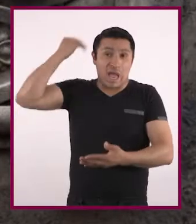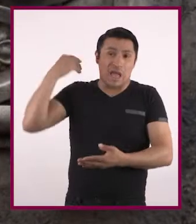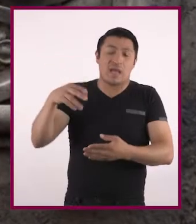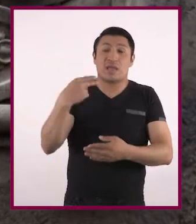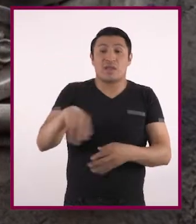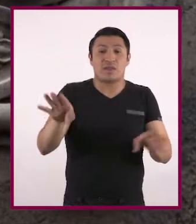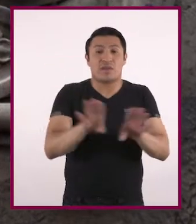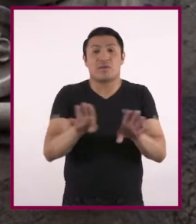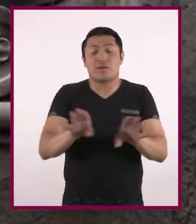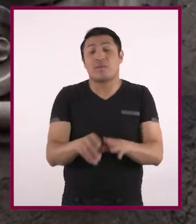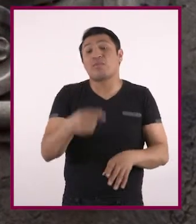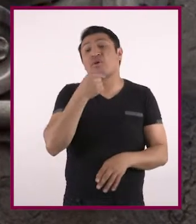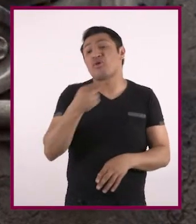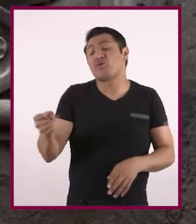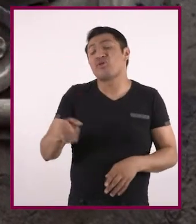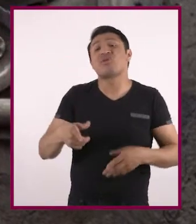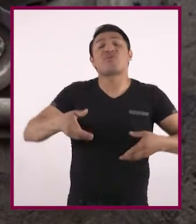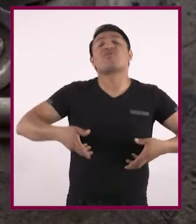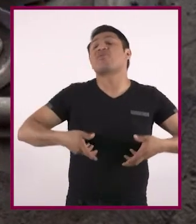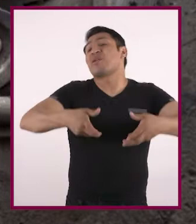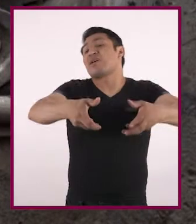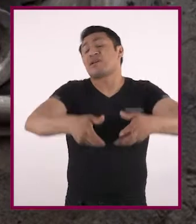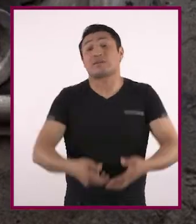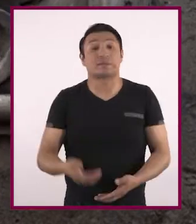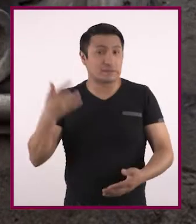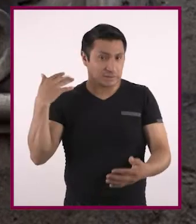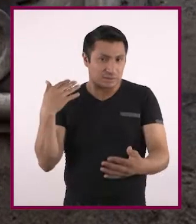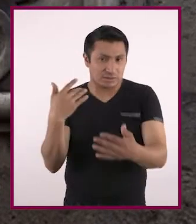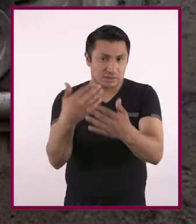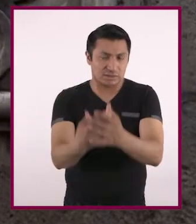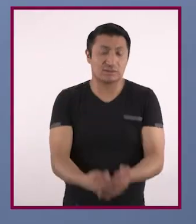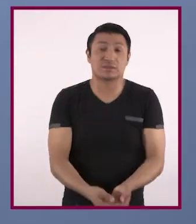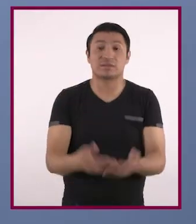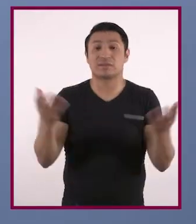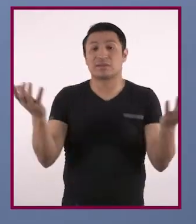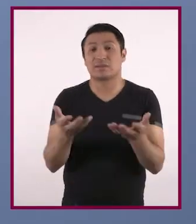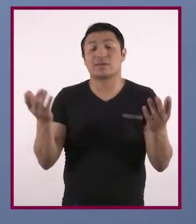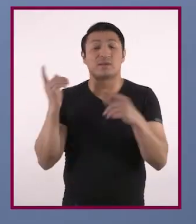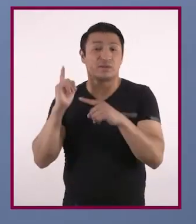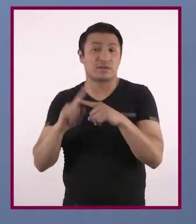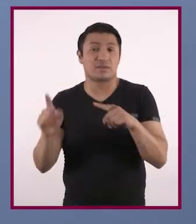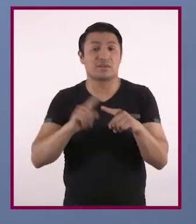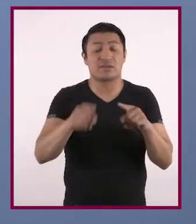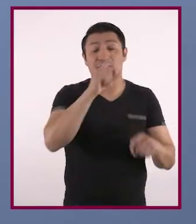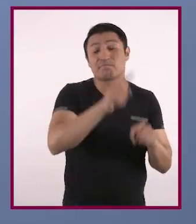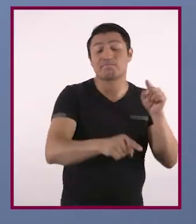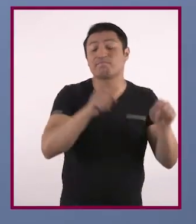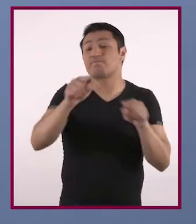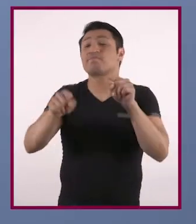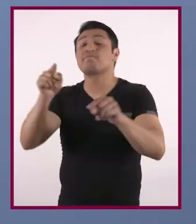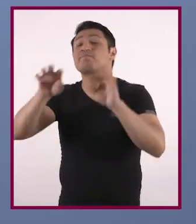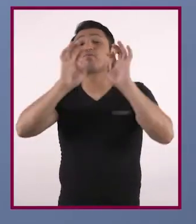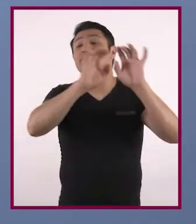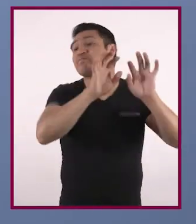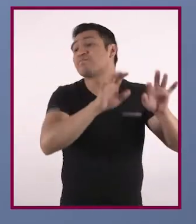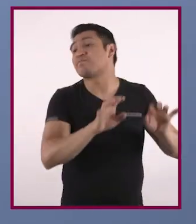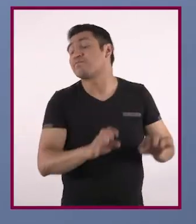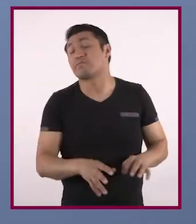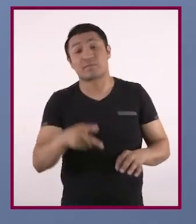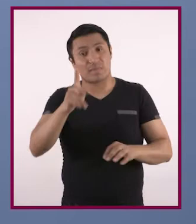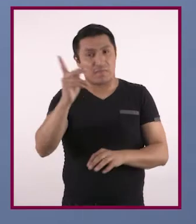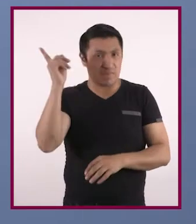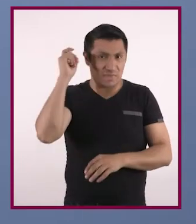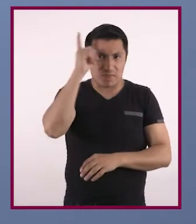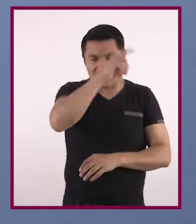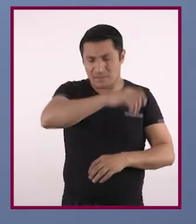eran nombrados como niños de la calle. Desde entonces se han realizado diversos conteos y registros, aunque siempre es